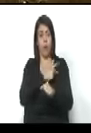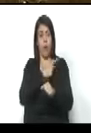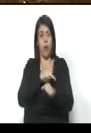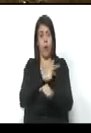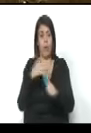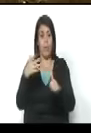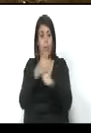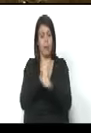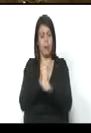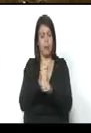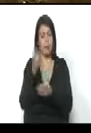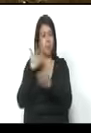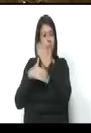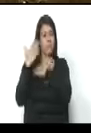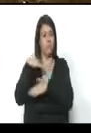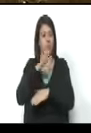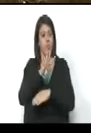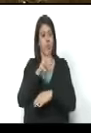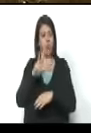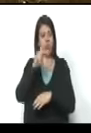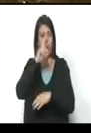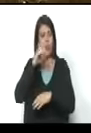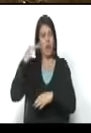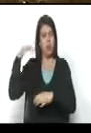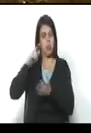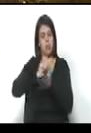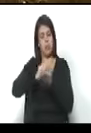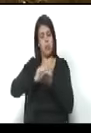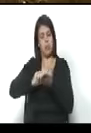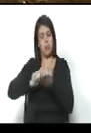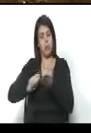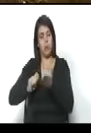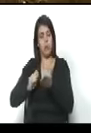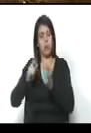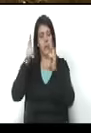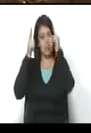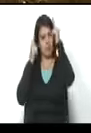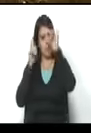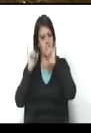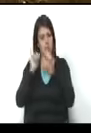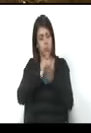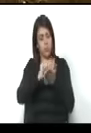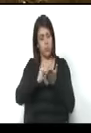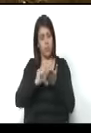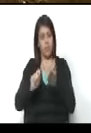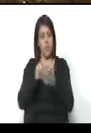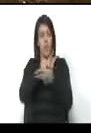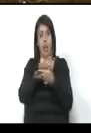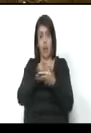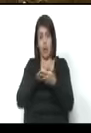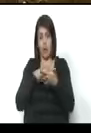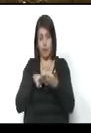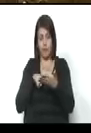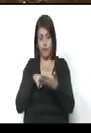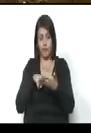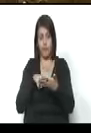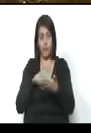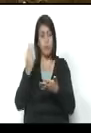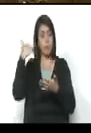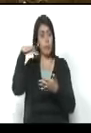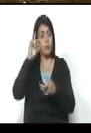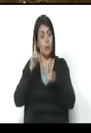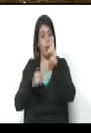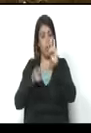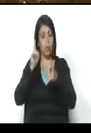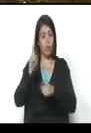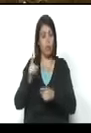escrito hace 42 años por nuestro comandante Chávez. Leo algunos fragmentos. Quizás algún